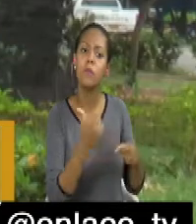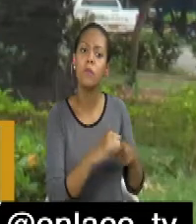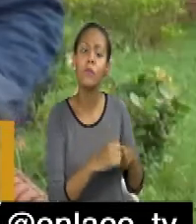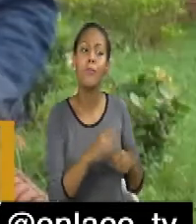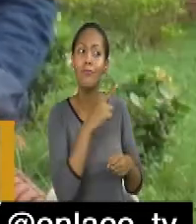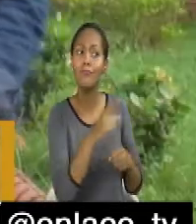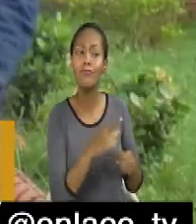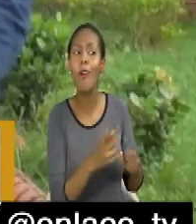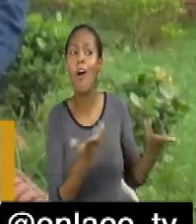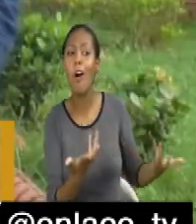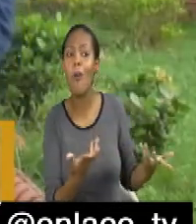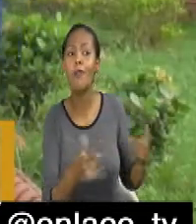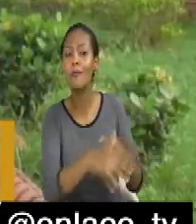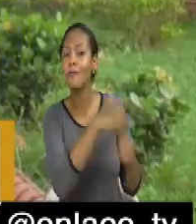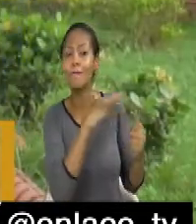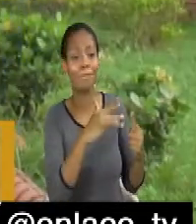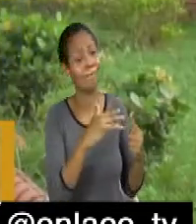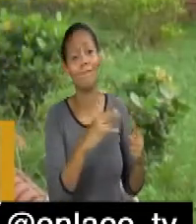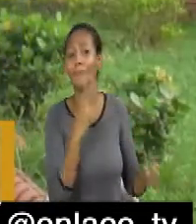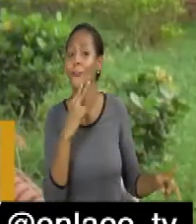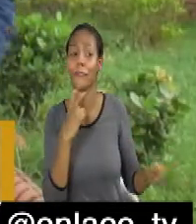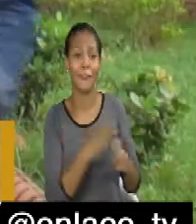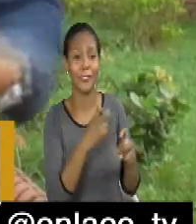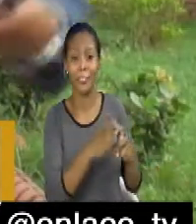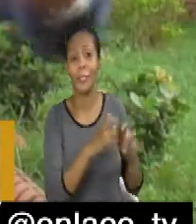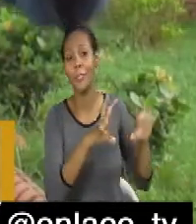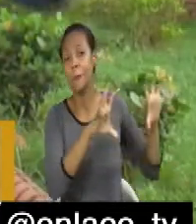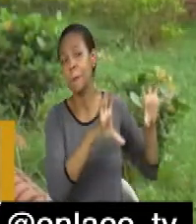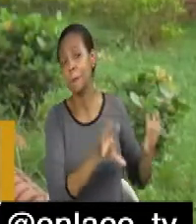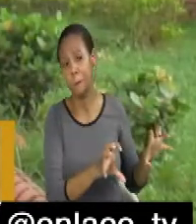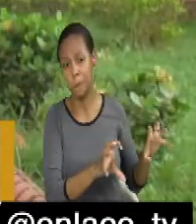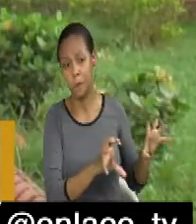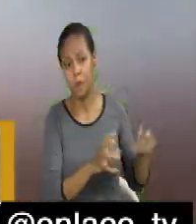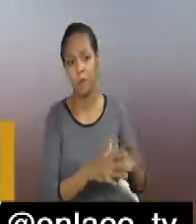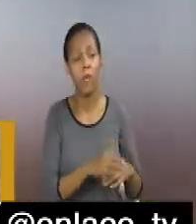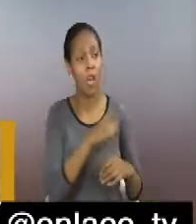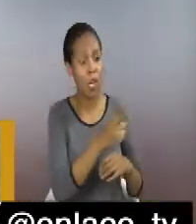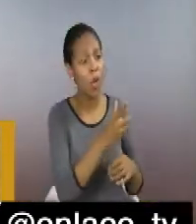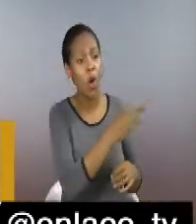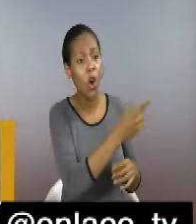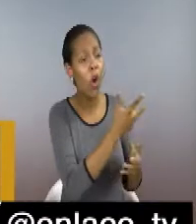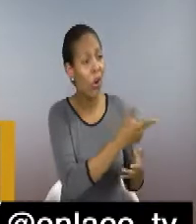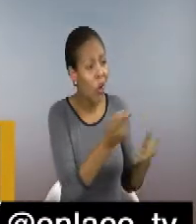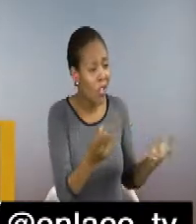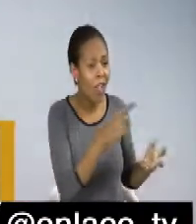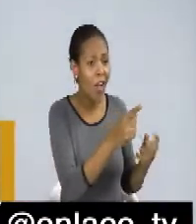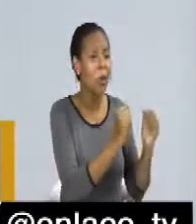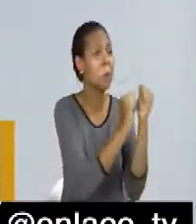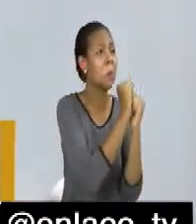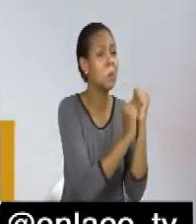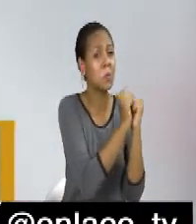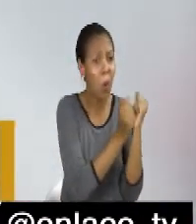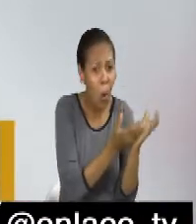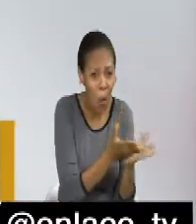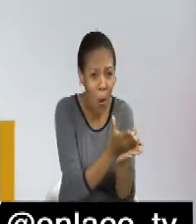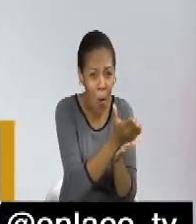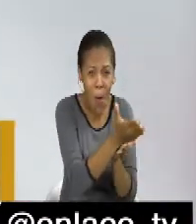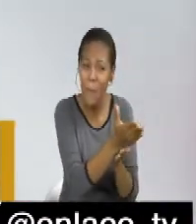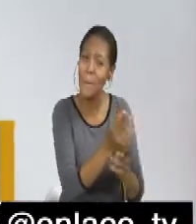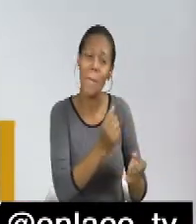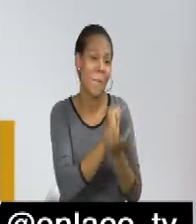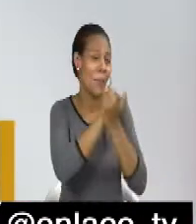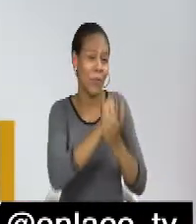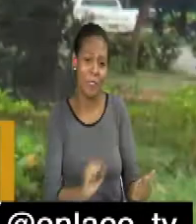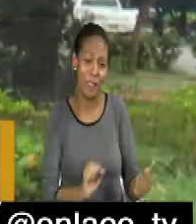la refinería. Denuncia el sindicalista que los equipos de la refinería ya cumplieron sus años de vida útil, por lo que se registran estas